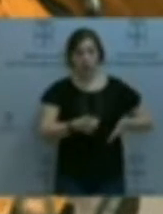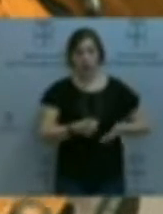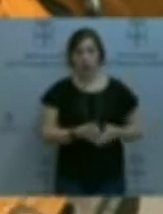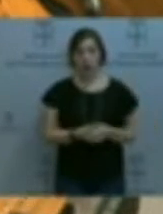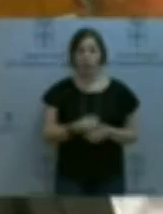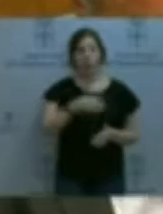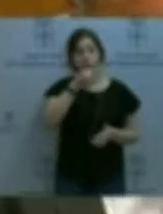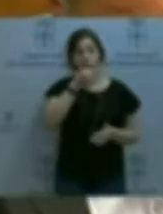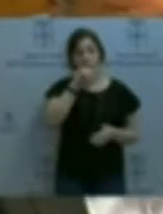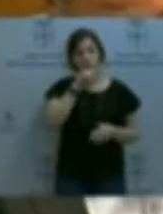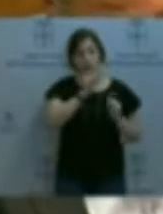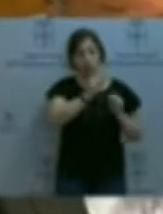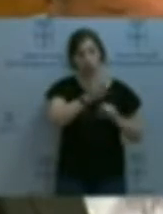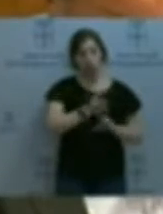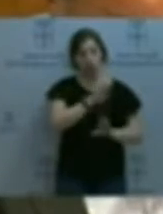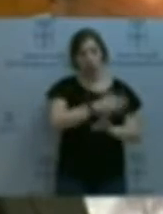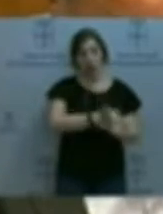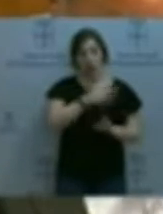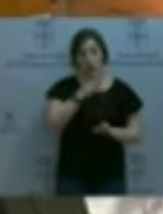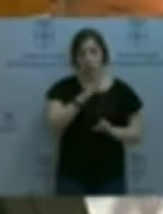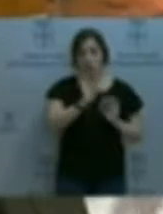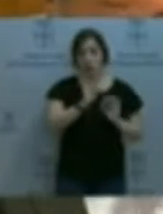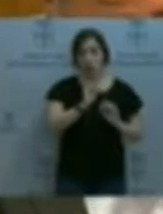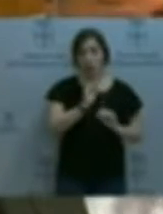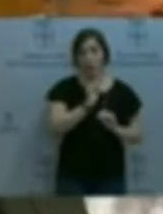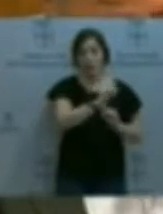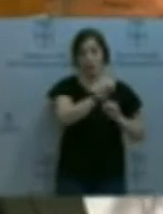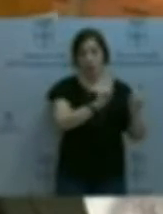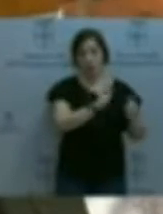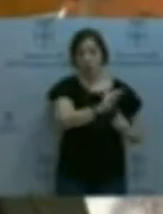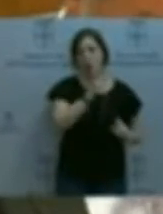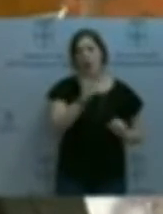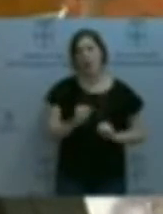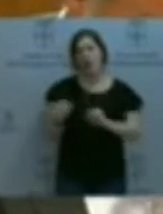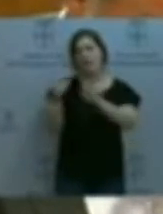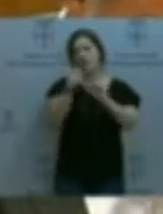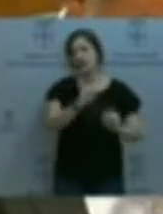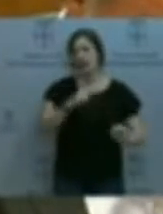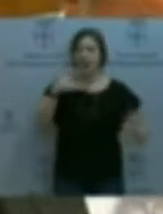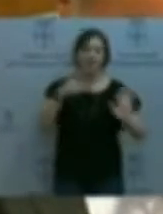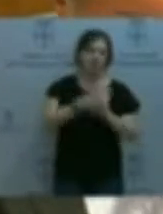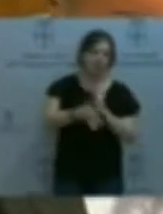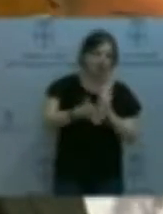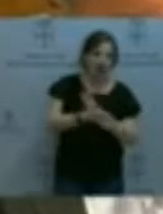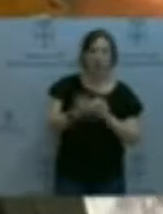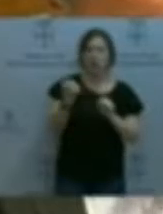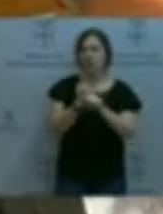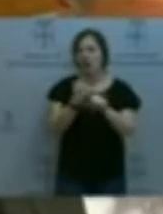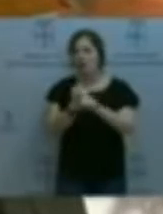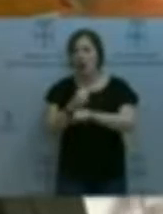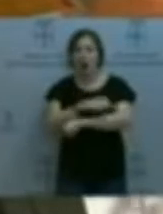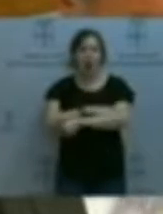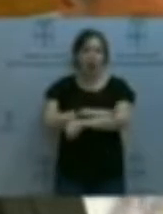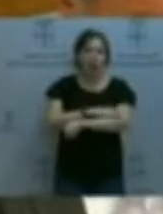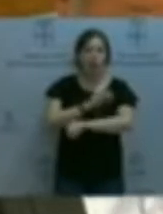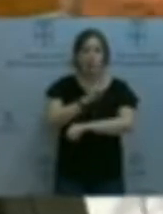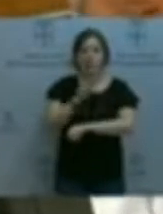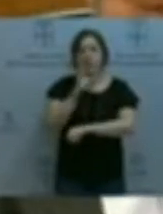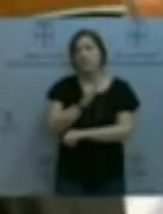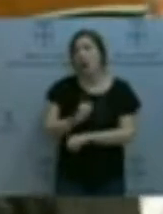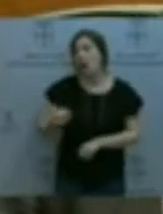que le hicieron a defender y a explicar la brillante labor del Gobierno del Partido Popular. Porque usted lo que ha hecho